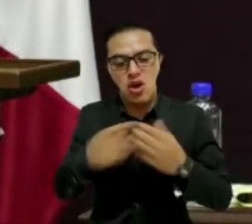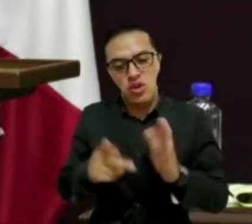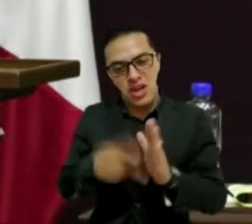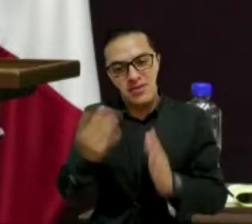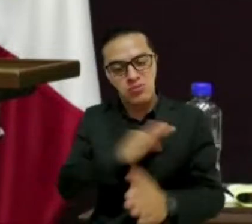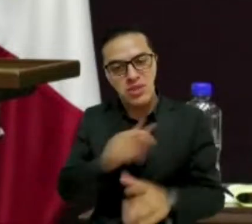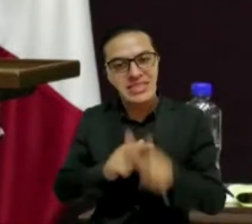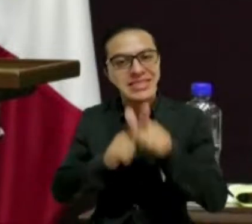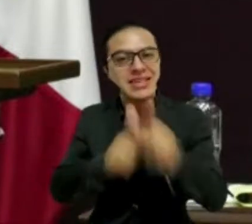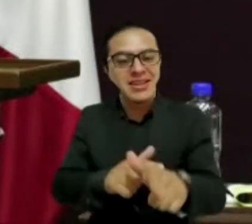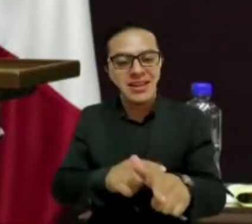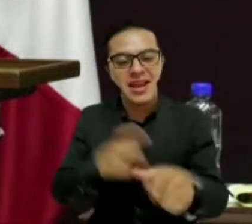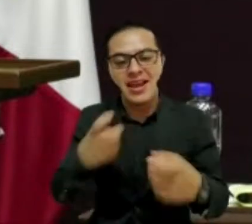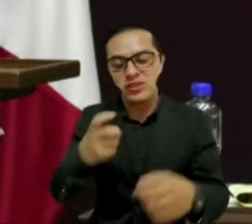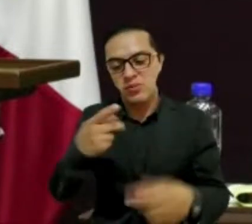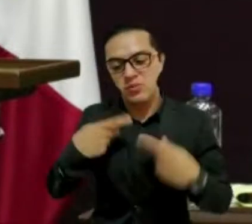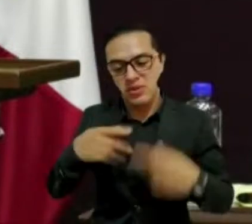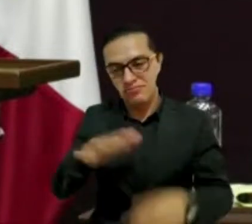justa y solidaria.